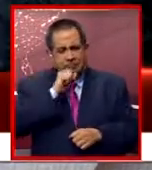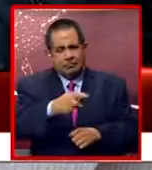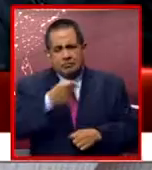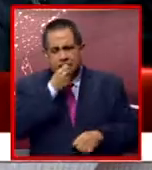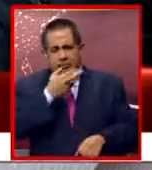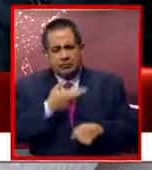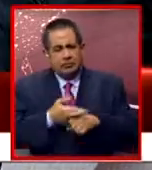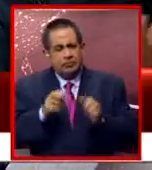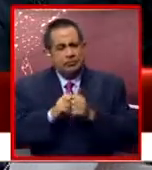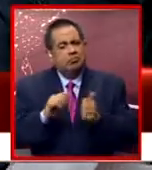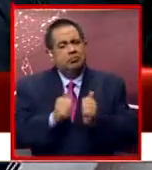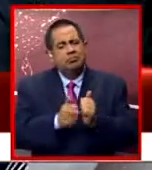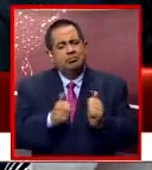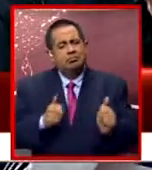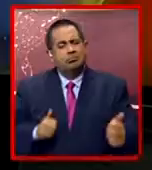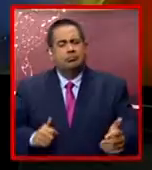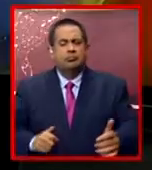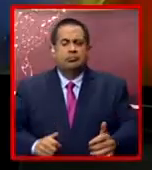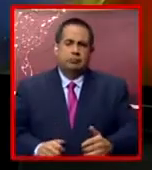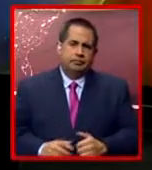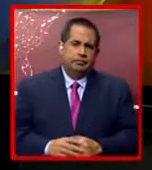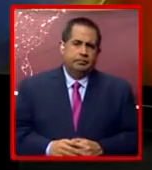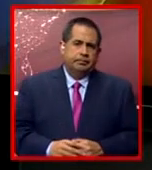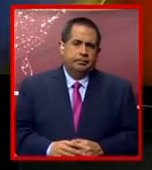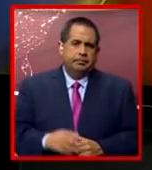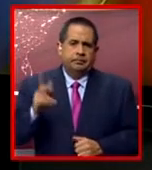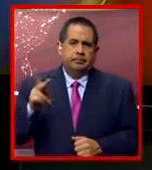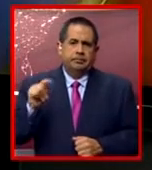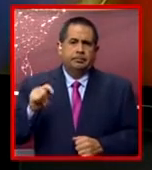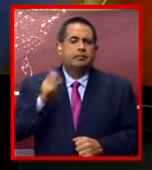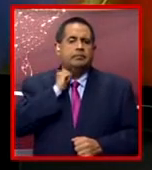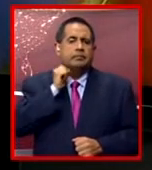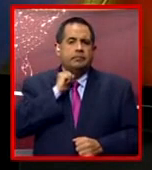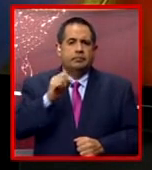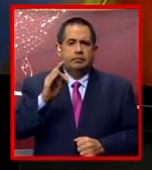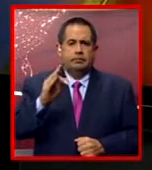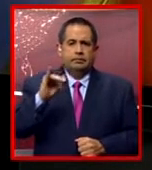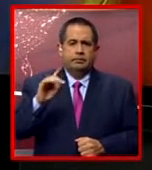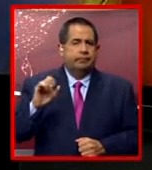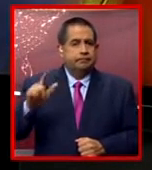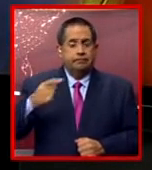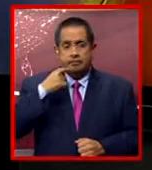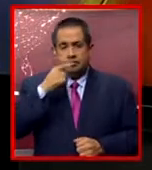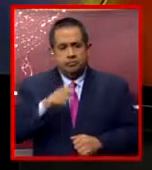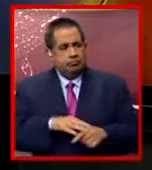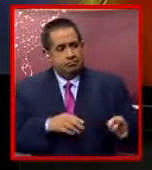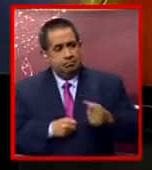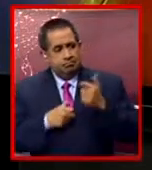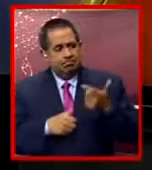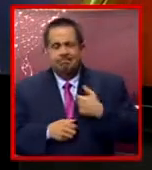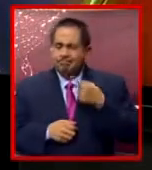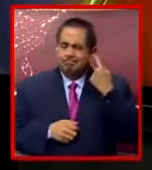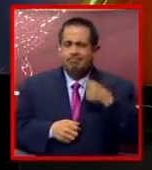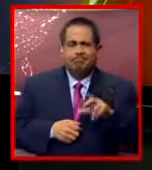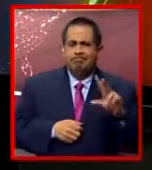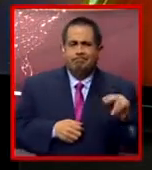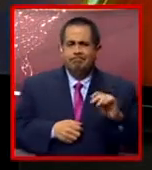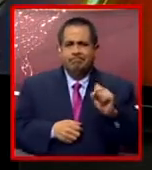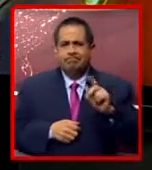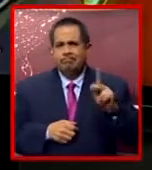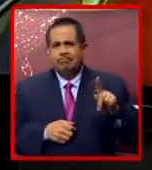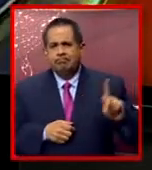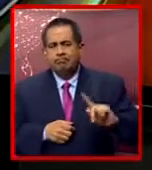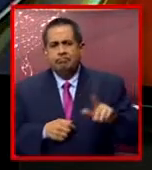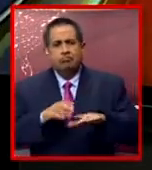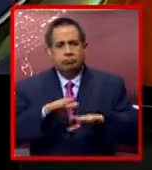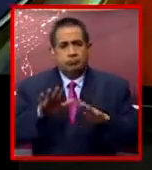Secretaría atrasada. Bueno, por el Partido de Trabajo, el senador Fidel de Médicis cuestionó lo expresado por el secretario de Educación Pública respecto a